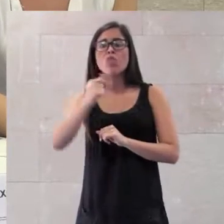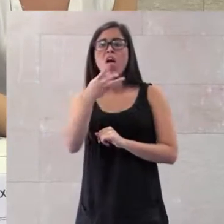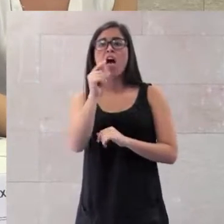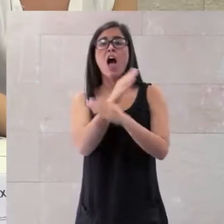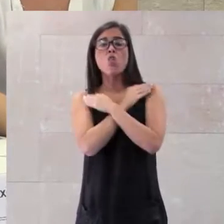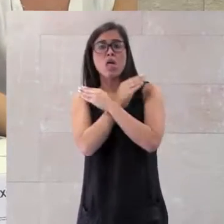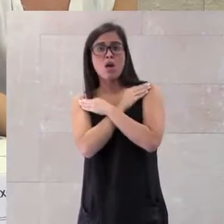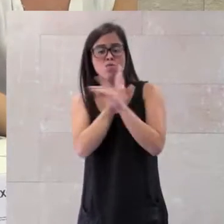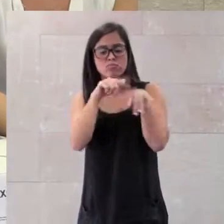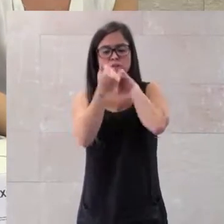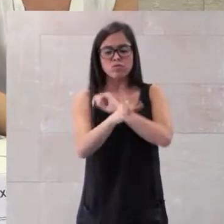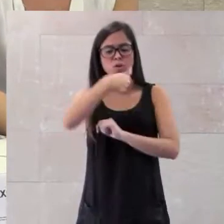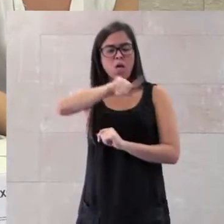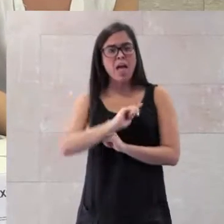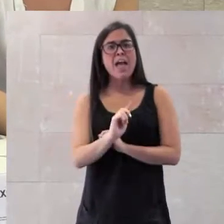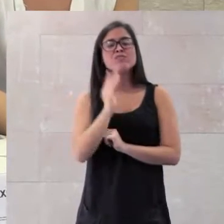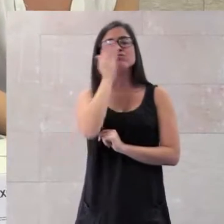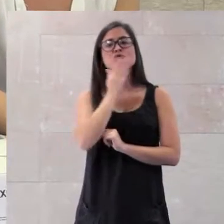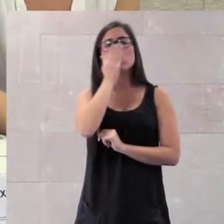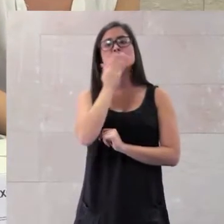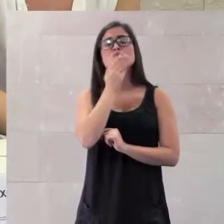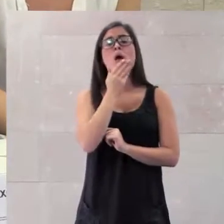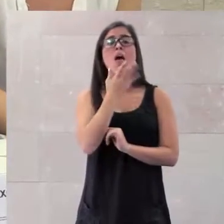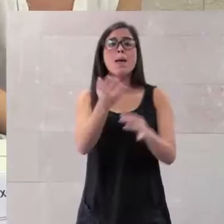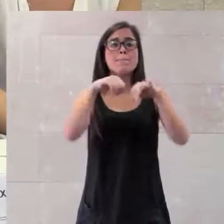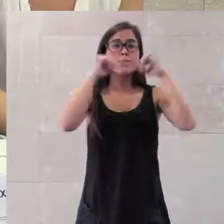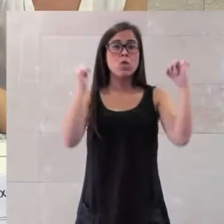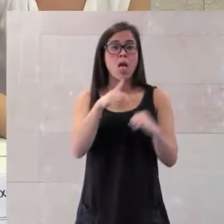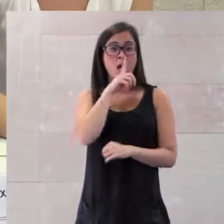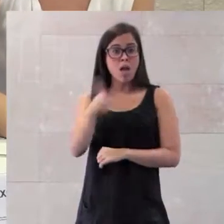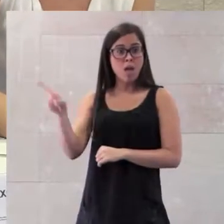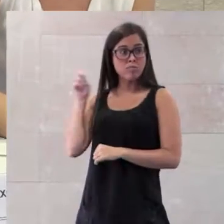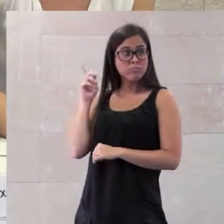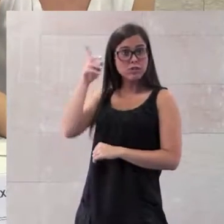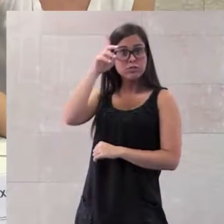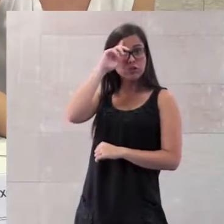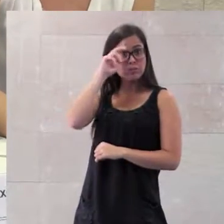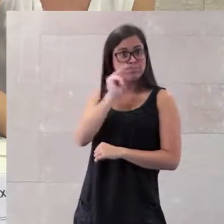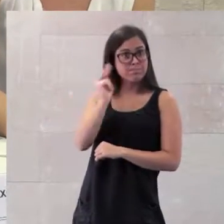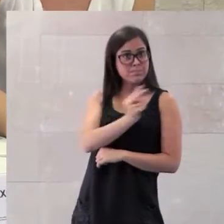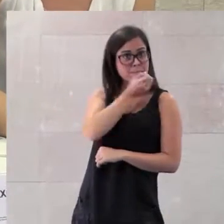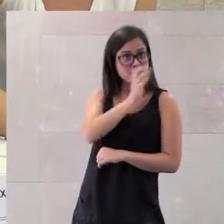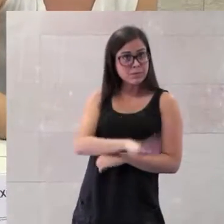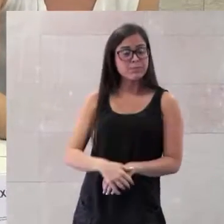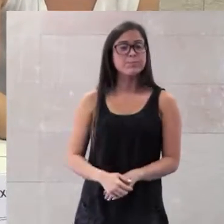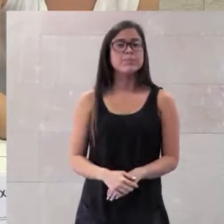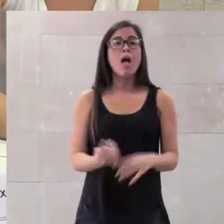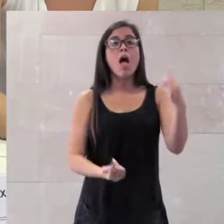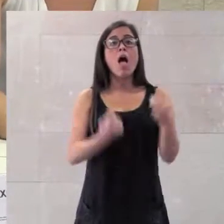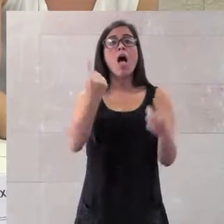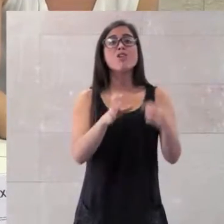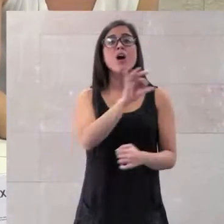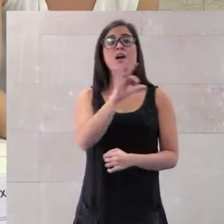que tuvimos de escuelas de empoderamiento el año pasado. No sé si se ve muy bien. Y algunas de las de Guipúzcoa,